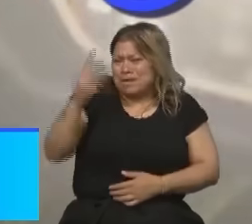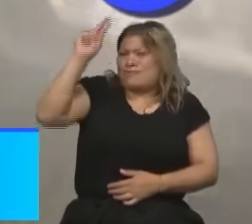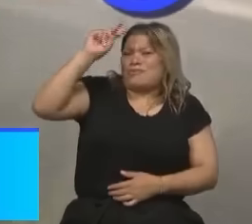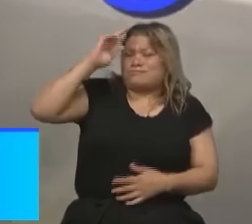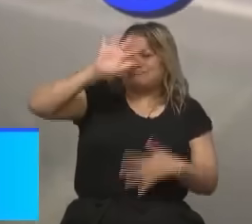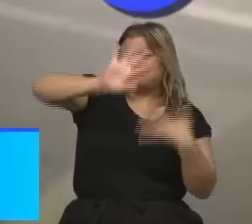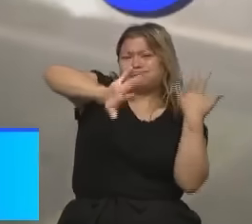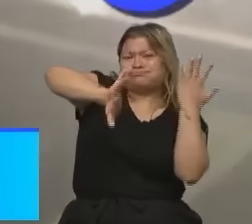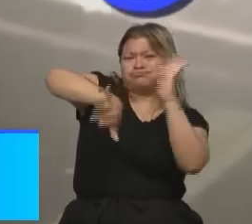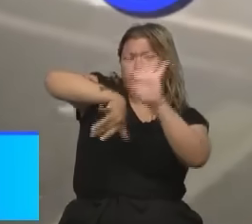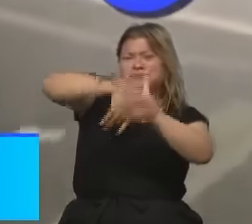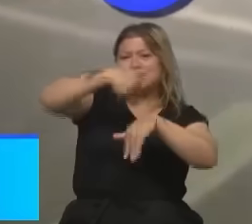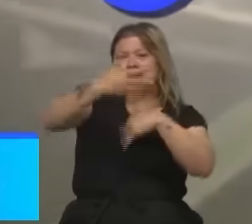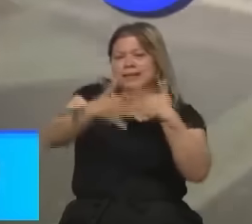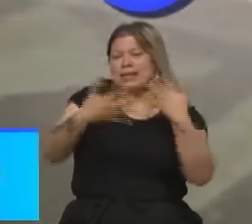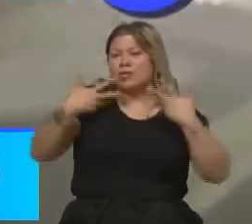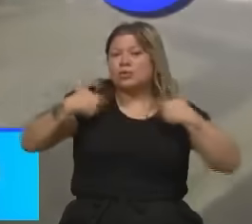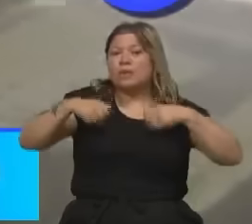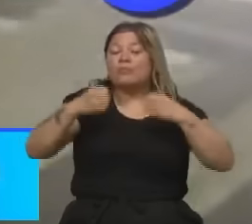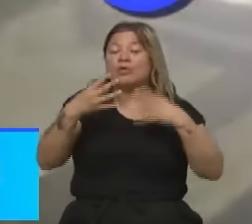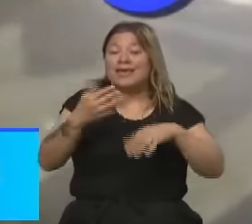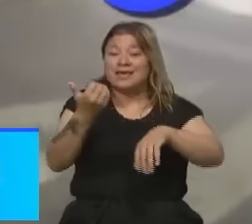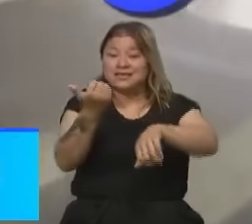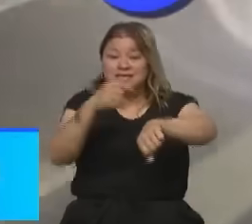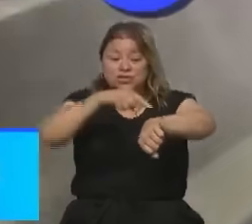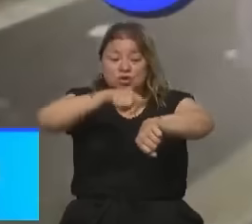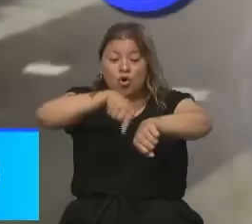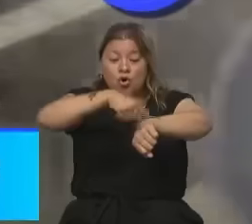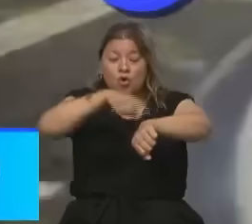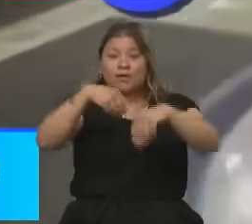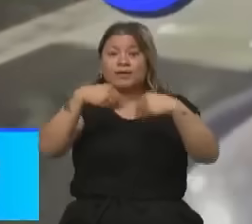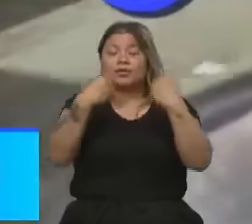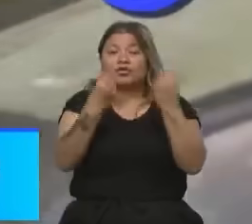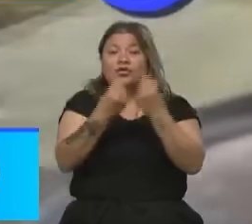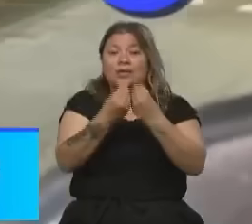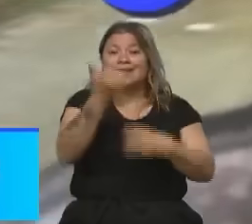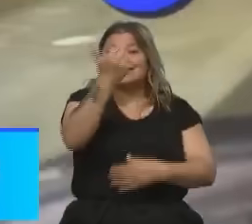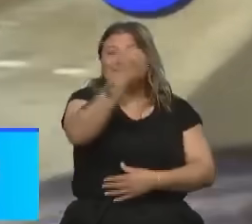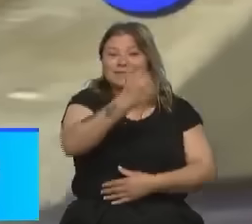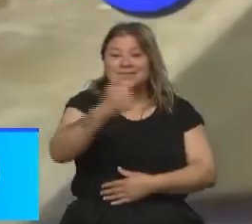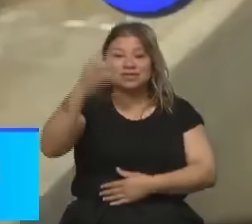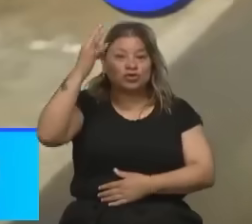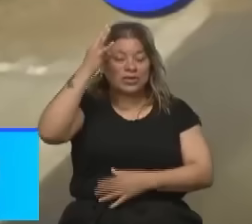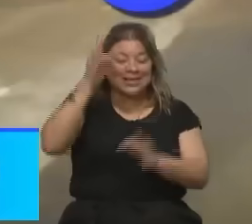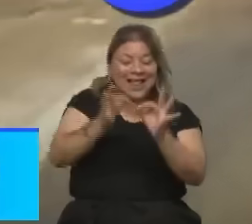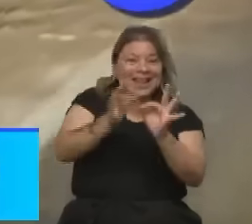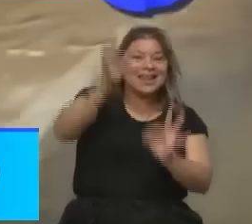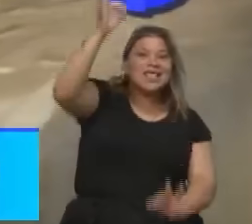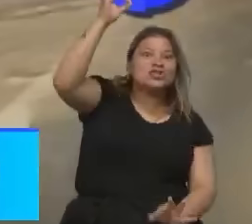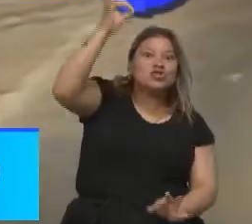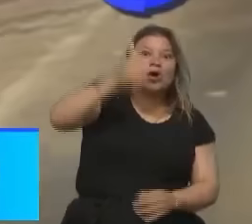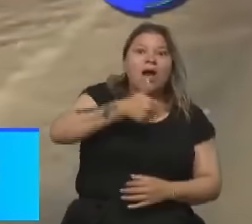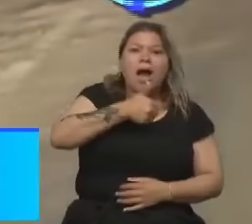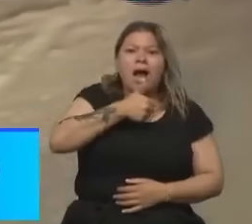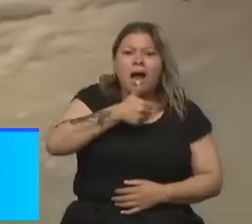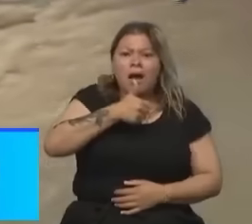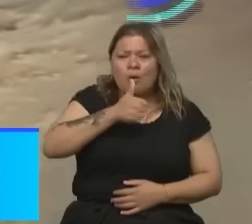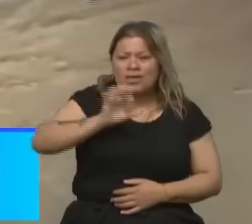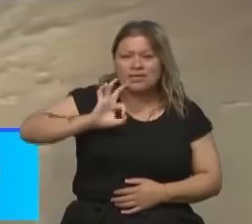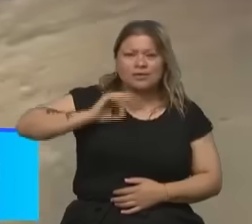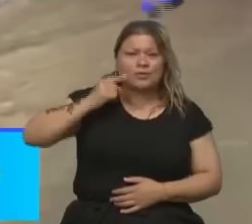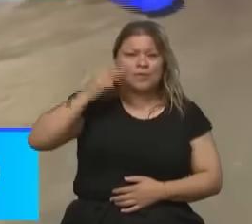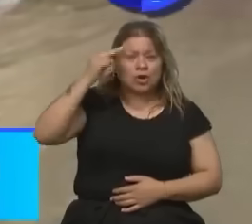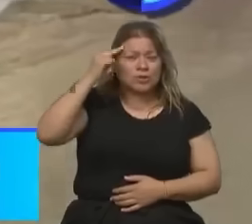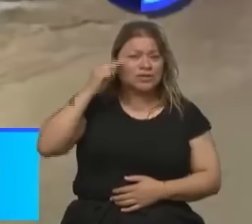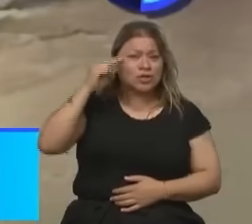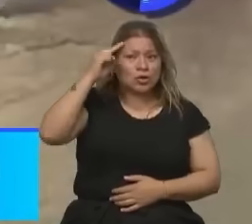ocurrido porque han caído en menos de 6 horas más de 630 litros por metro cuadrado, algo que no ocurría desde el año 96,